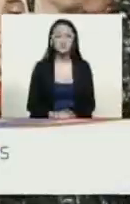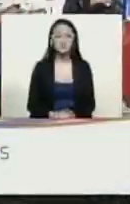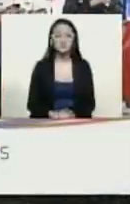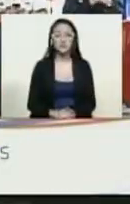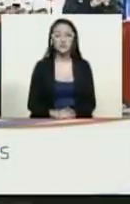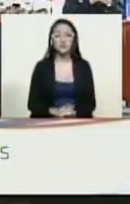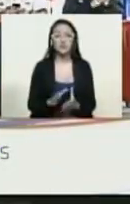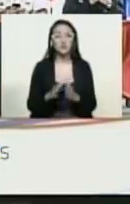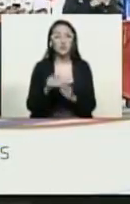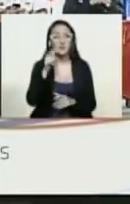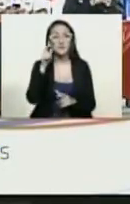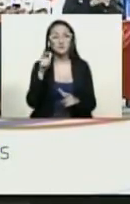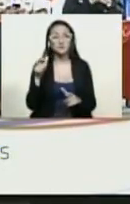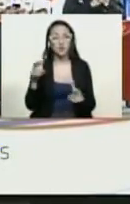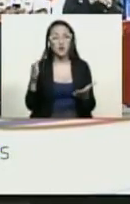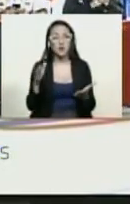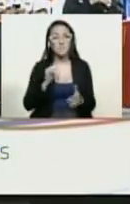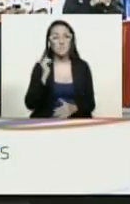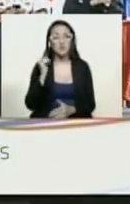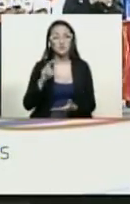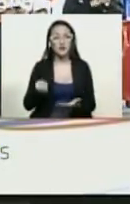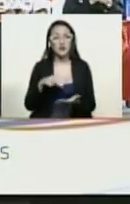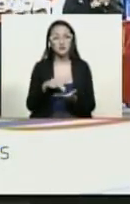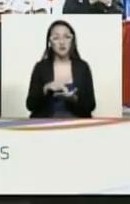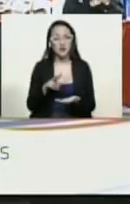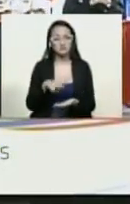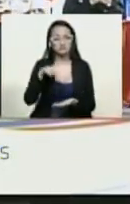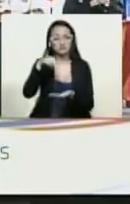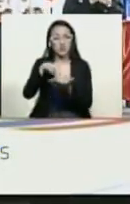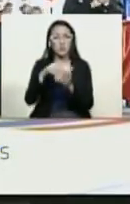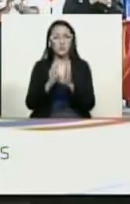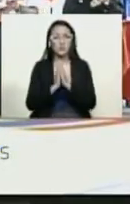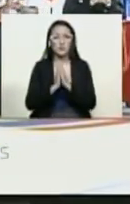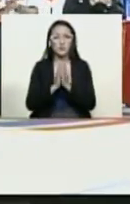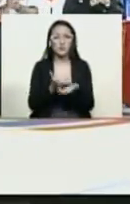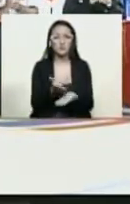el personal directivo de la Policía Nacional. Pónganse de pie.